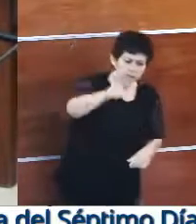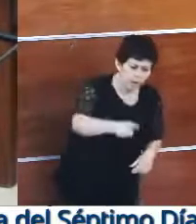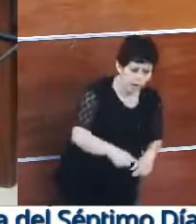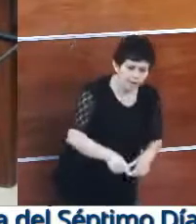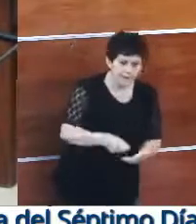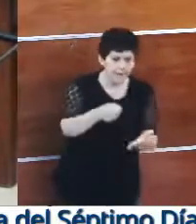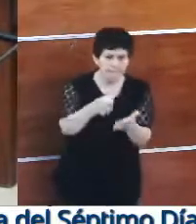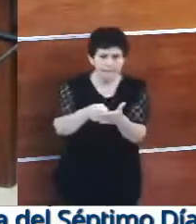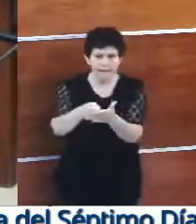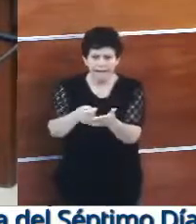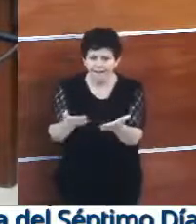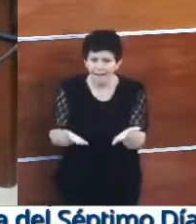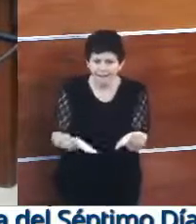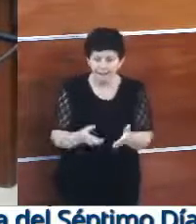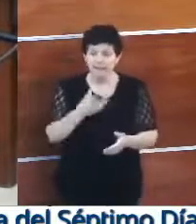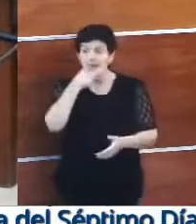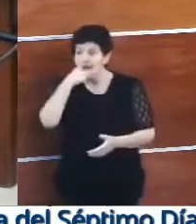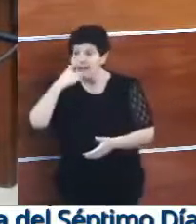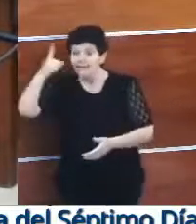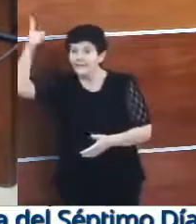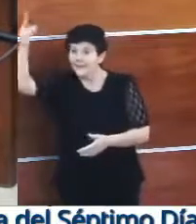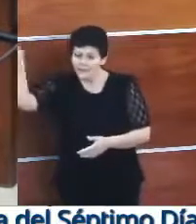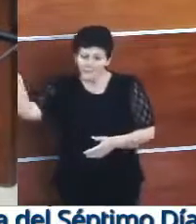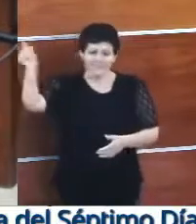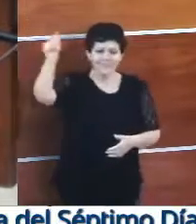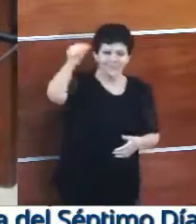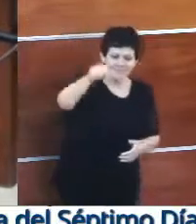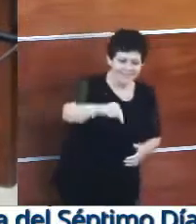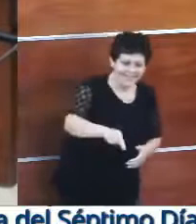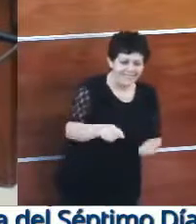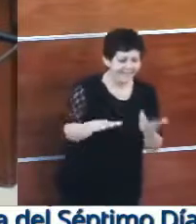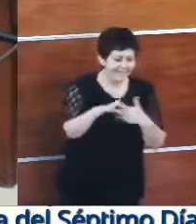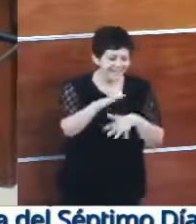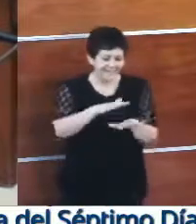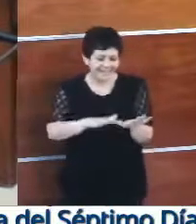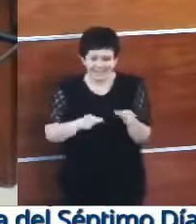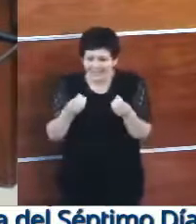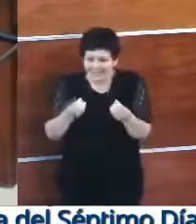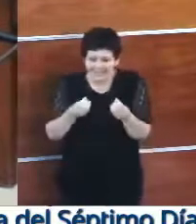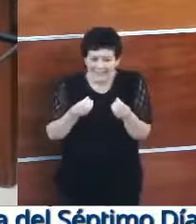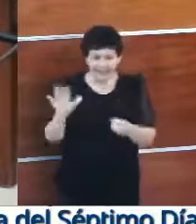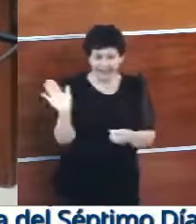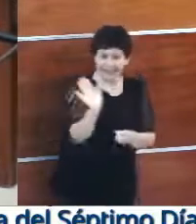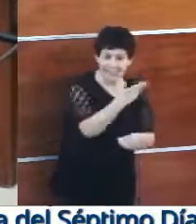pago. Dios mismo vendrá. ¿Y qué va a hacer? Os salvará.